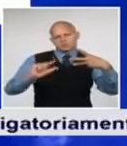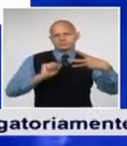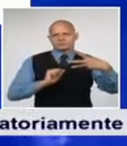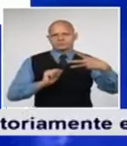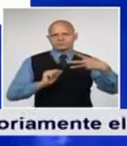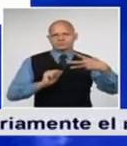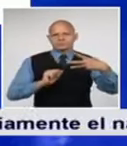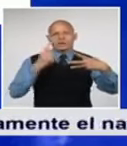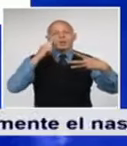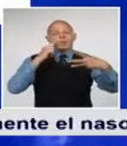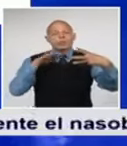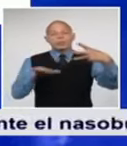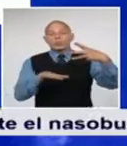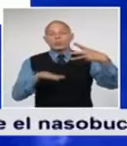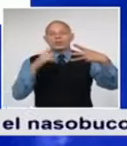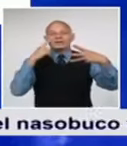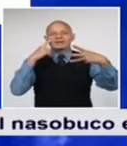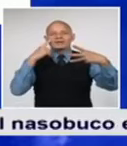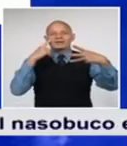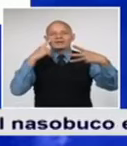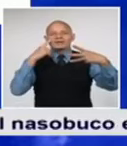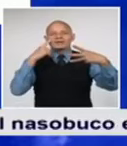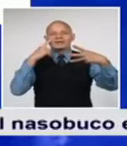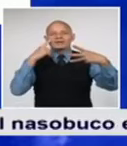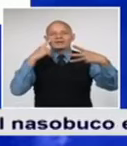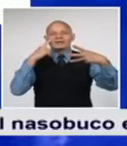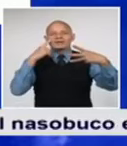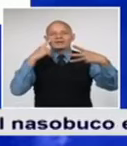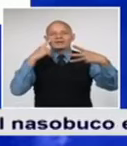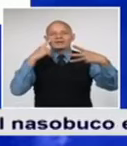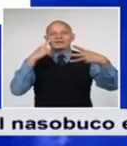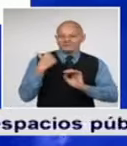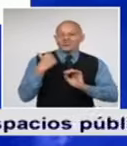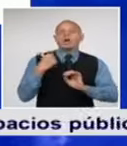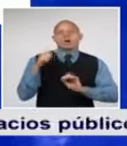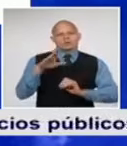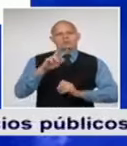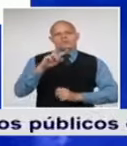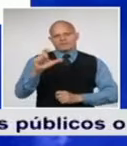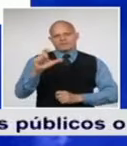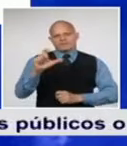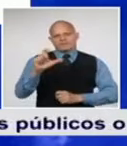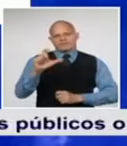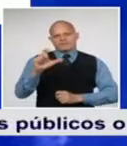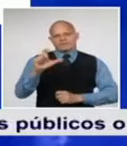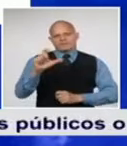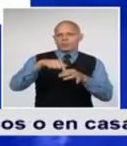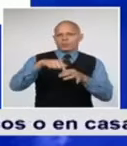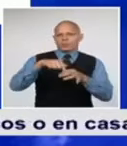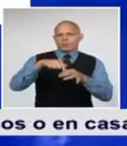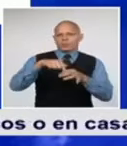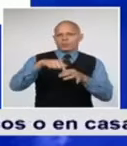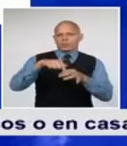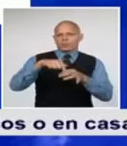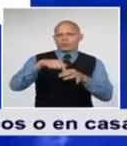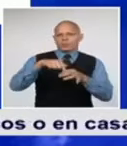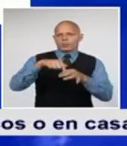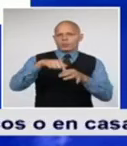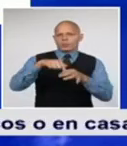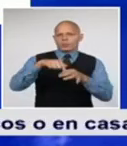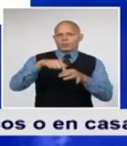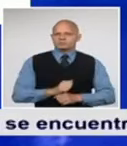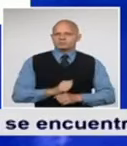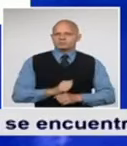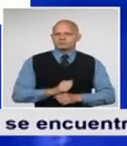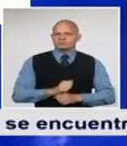Isla de la Juventud con 7,2, con una tasa similar a la del día de ayer, pues son las 2 provincias,